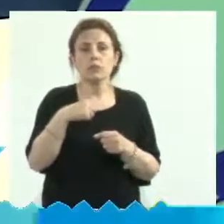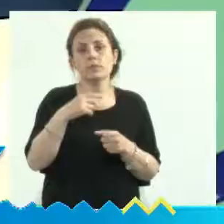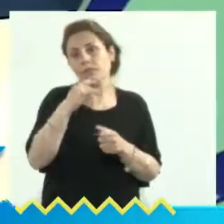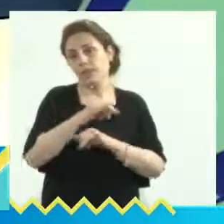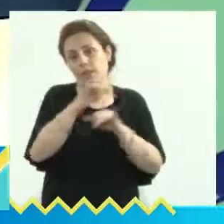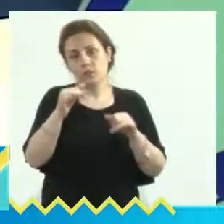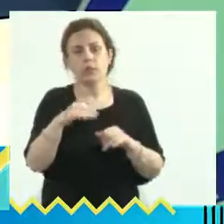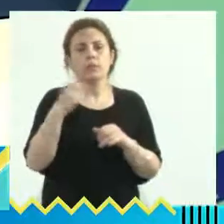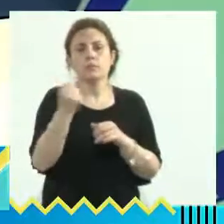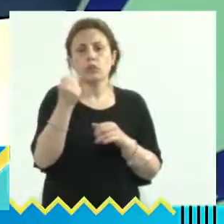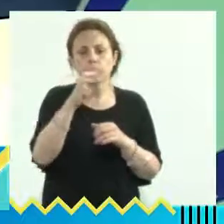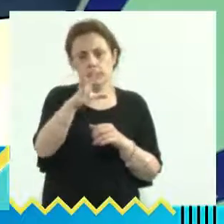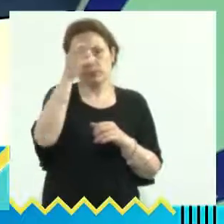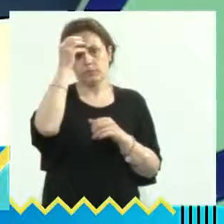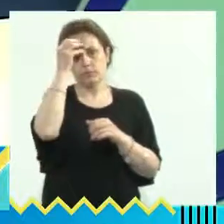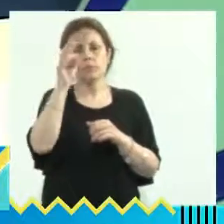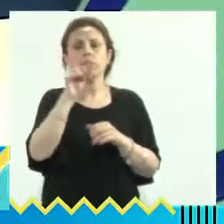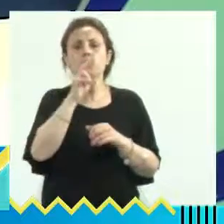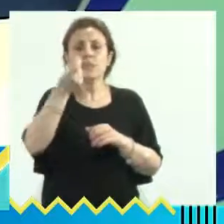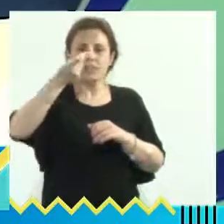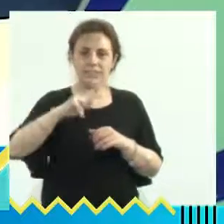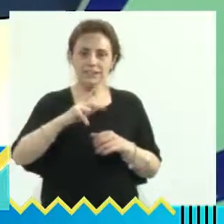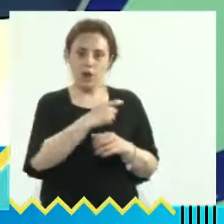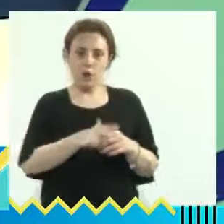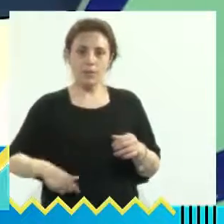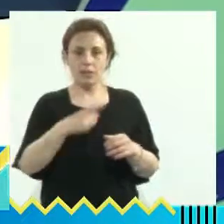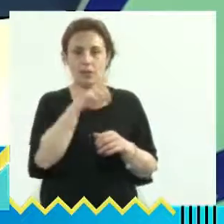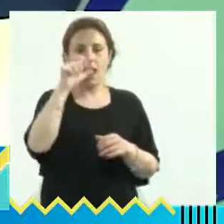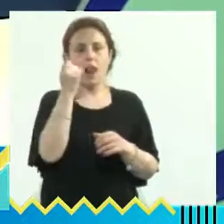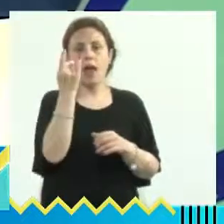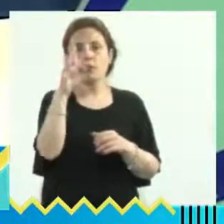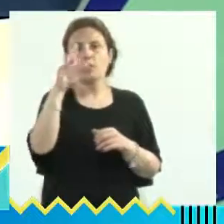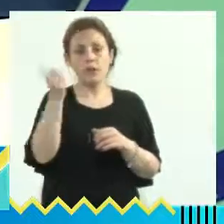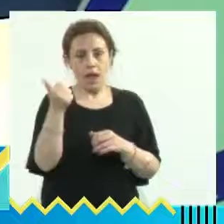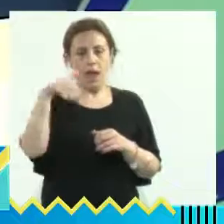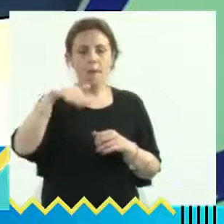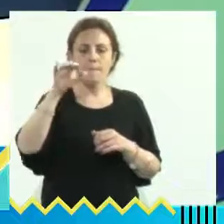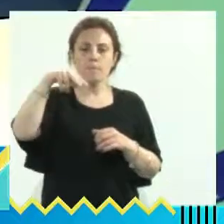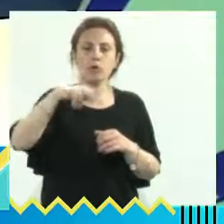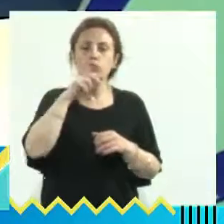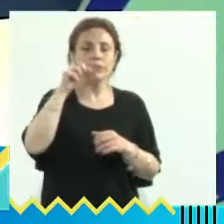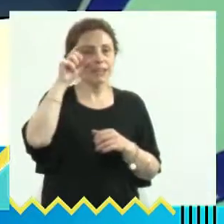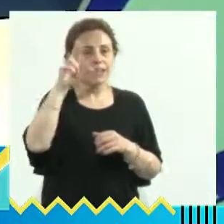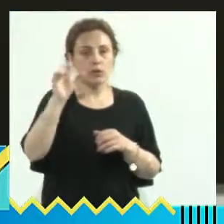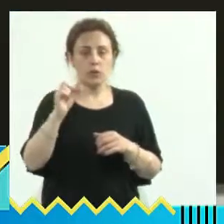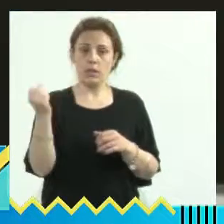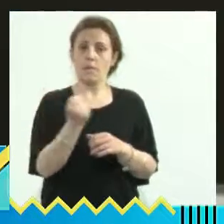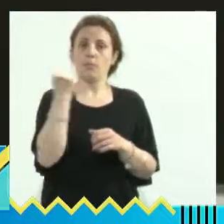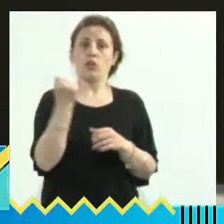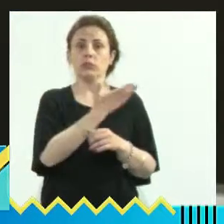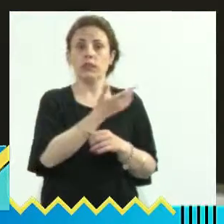a Laura Montero, vicegobernadora. Es una cuestión que para la provincia es muy importante. Digo, tenemos solo